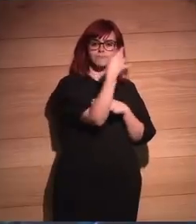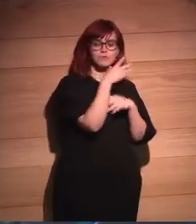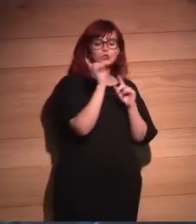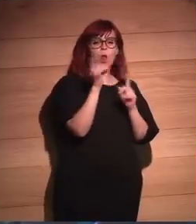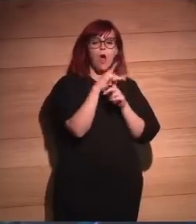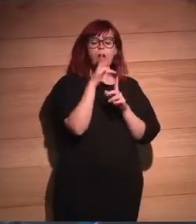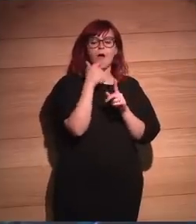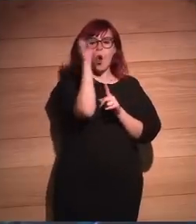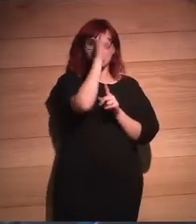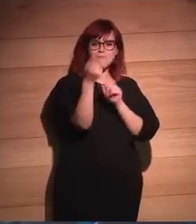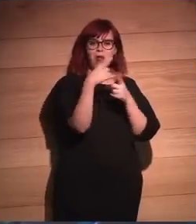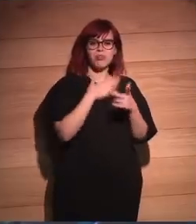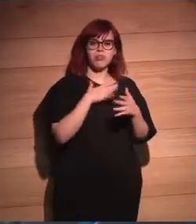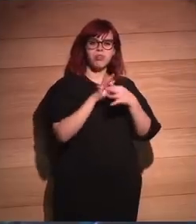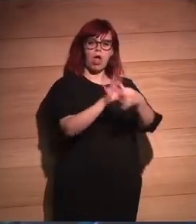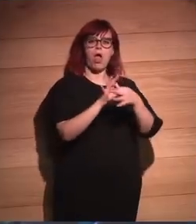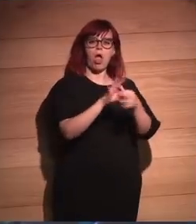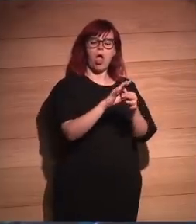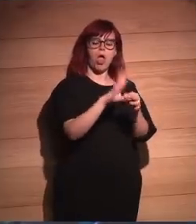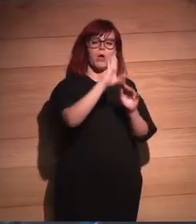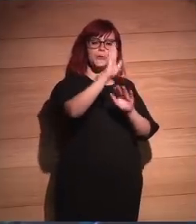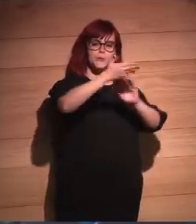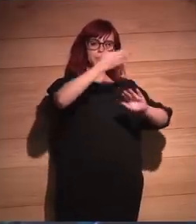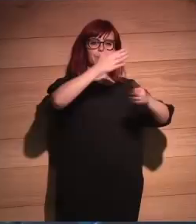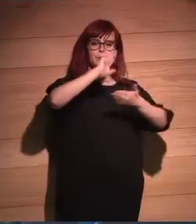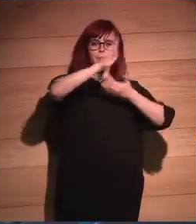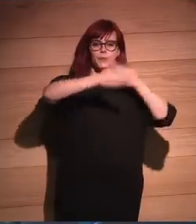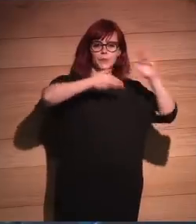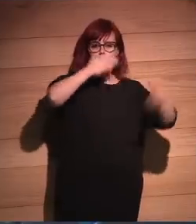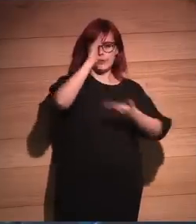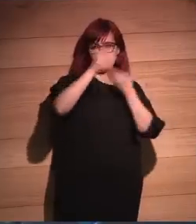histórico, ¿no? Sino aquello que se le va filtrando, su propio